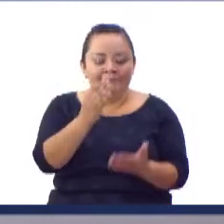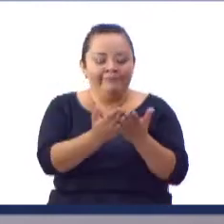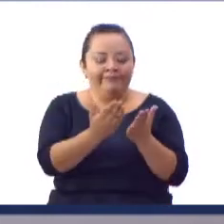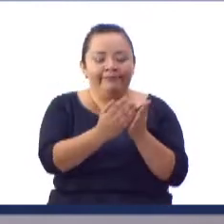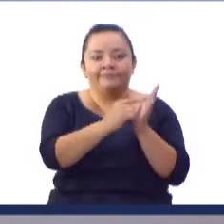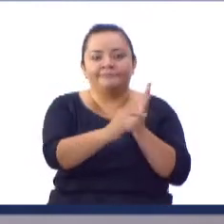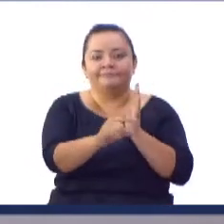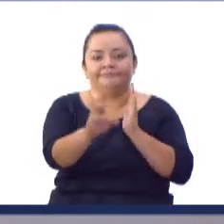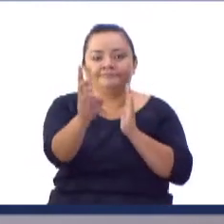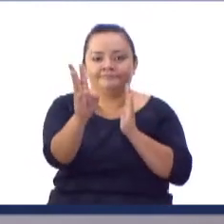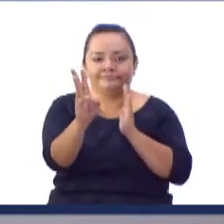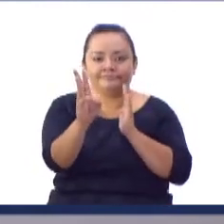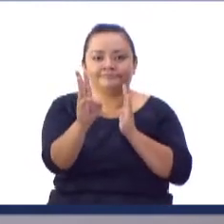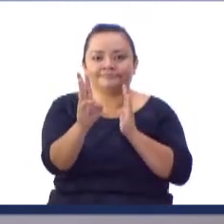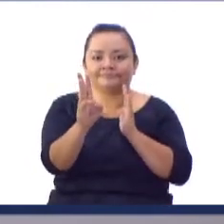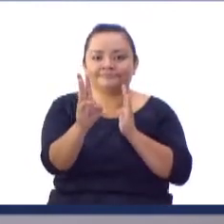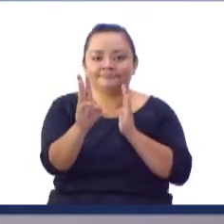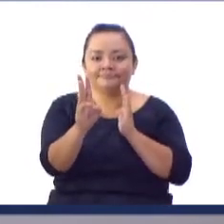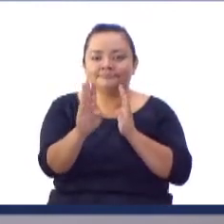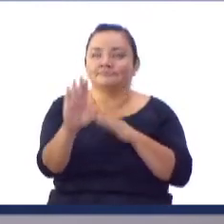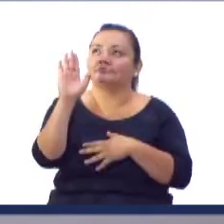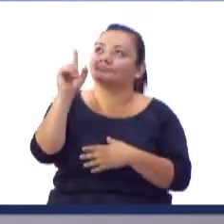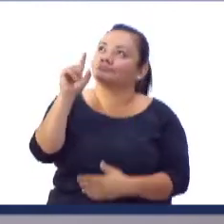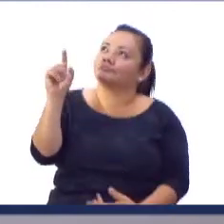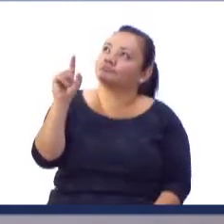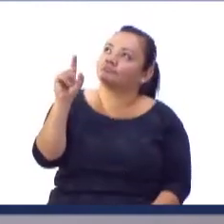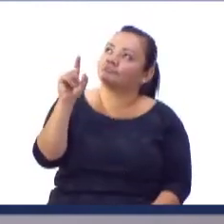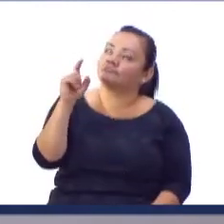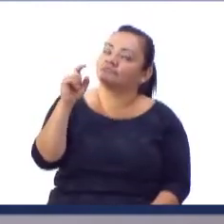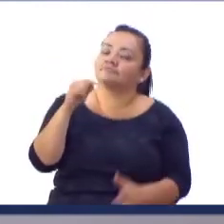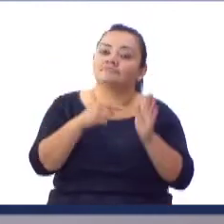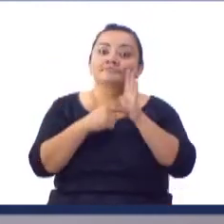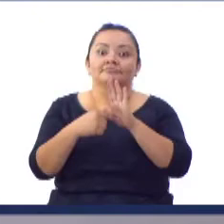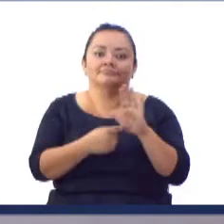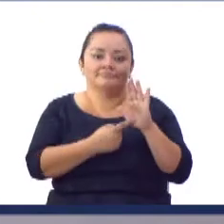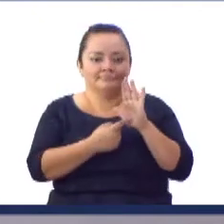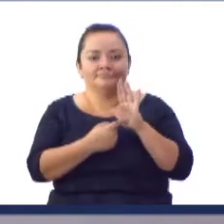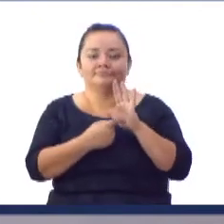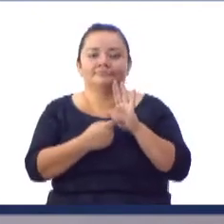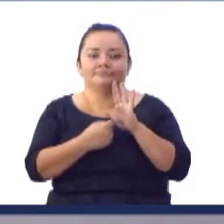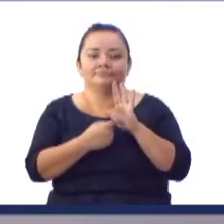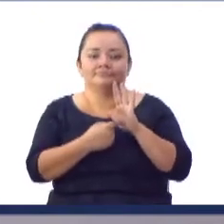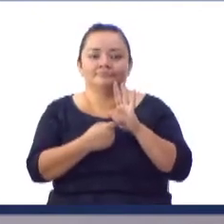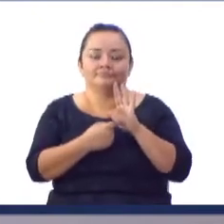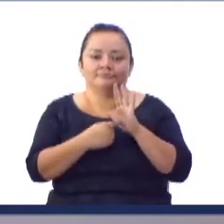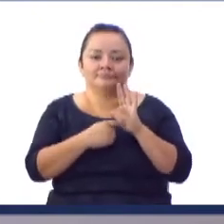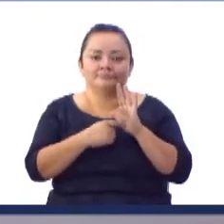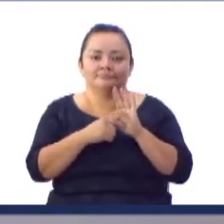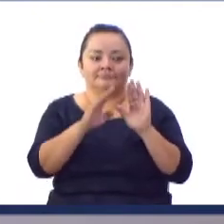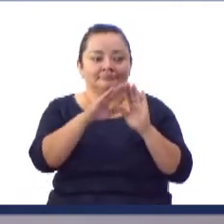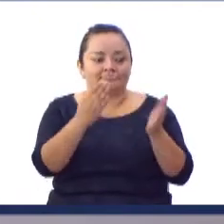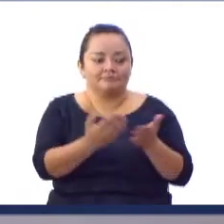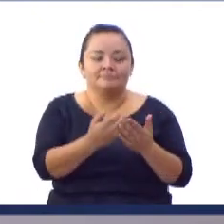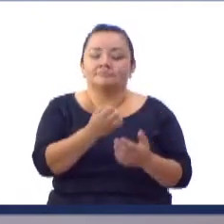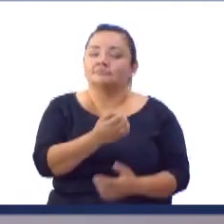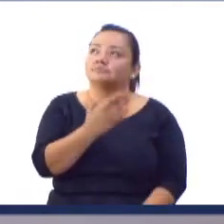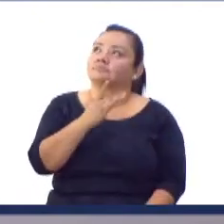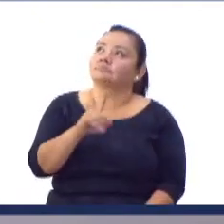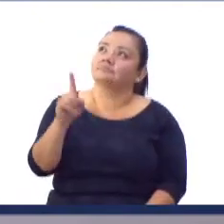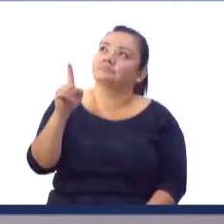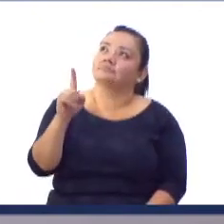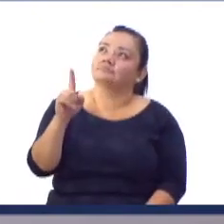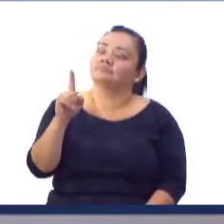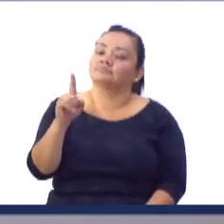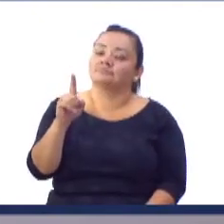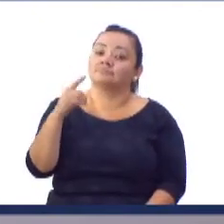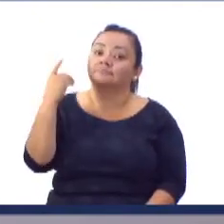versículo 6 he manifestado tu nombre los hombres que el mundo tuyos eran